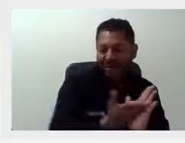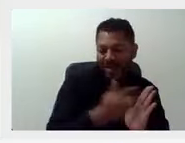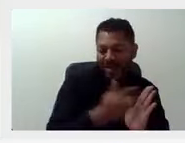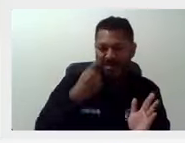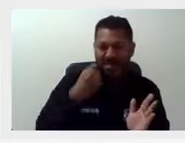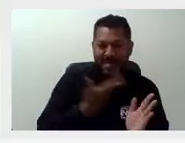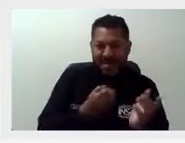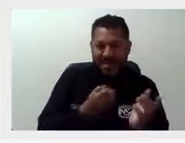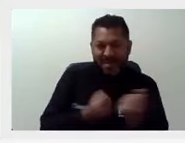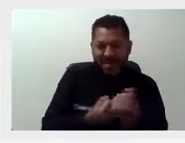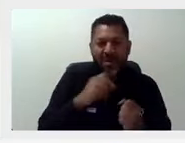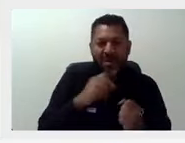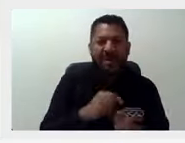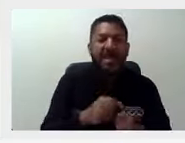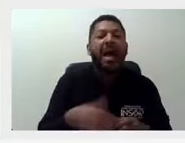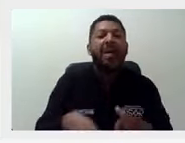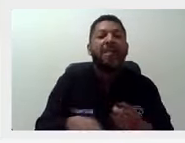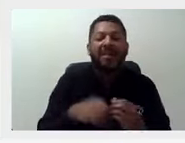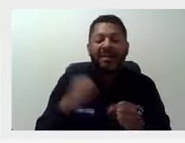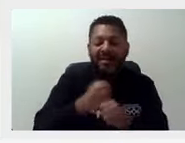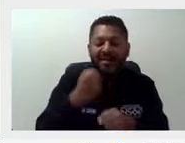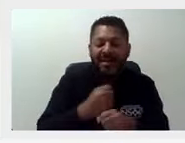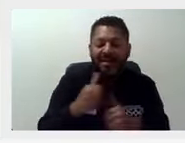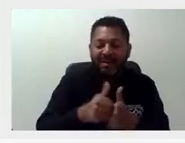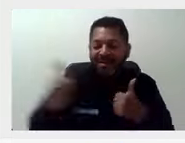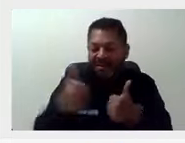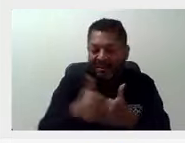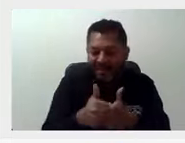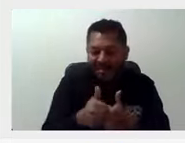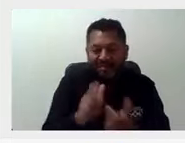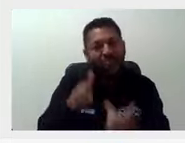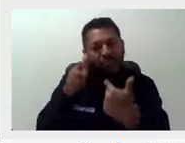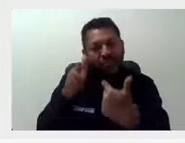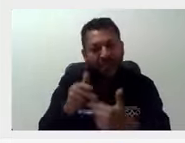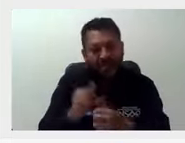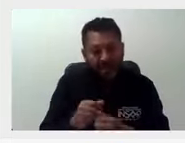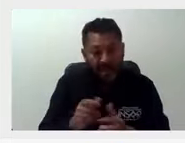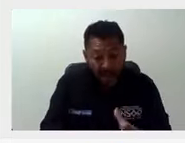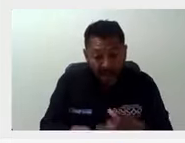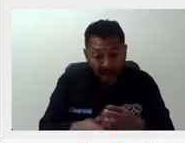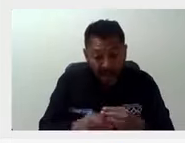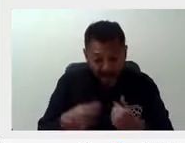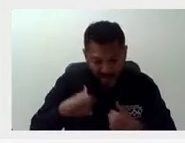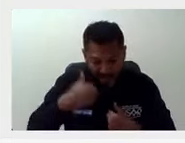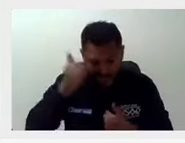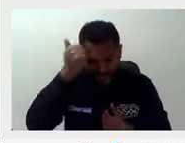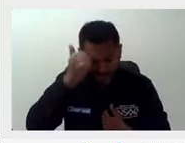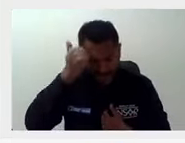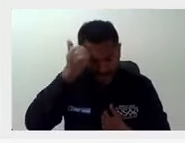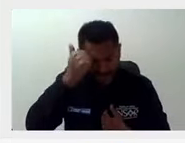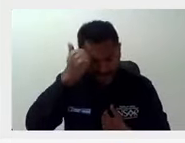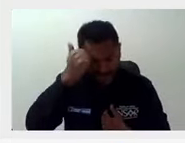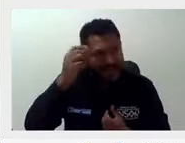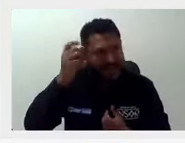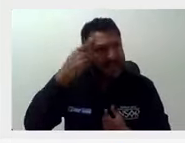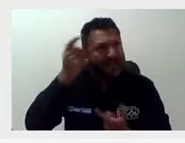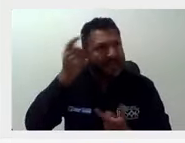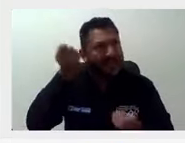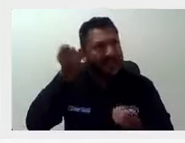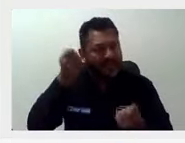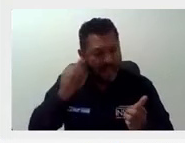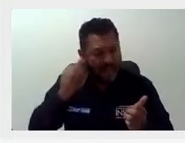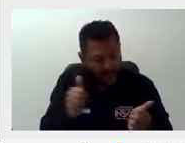el teletrabajo, las labores del hogar y ahora la exigencia pedagógica que implica poder estarlos a acompañar, pues eso es